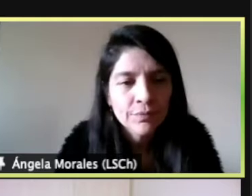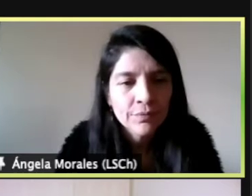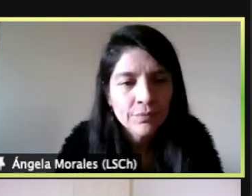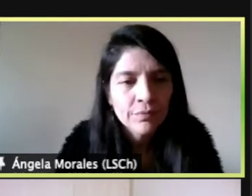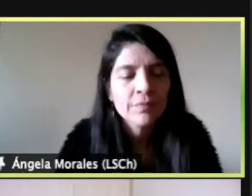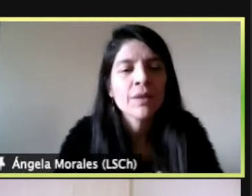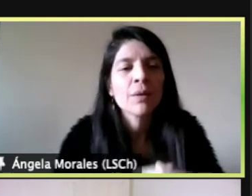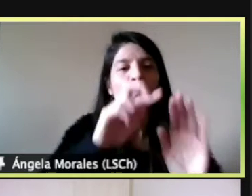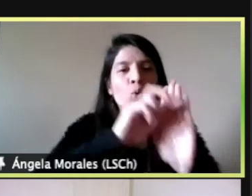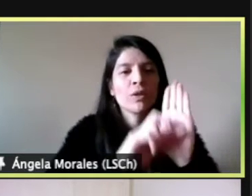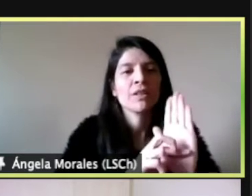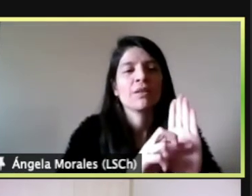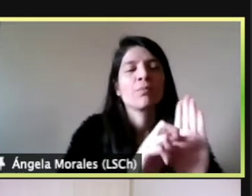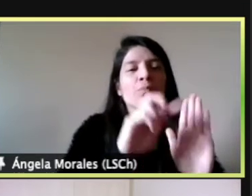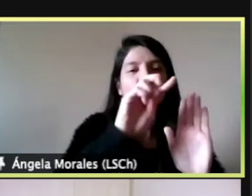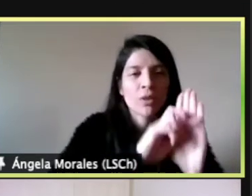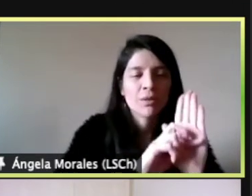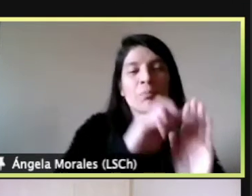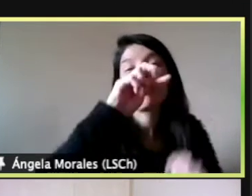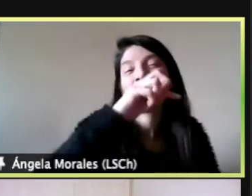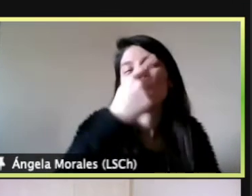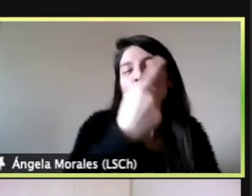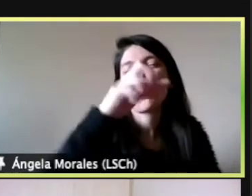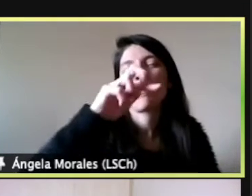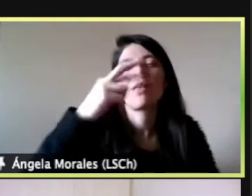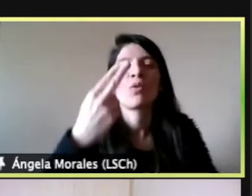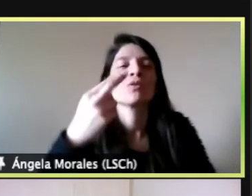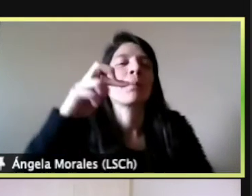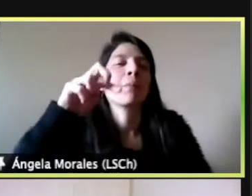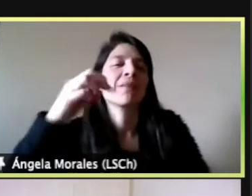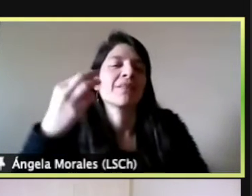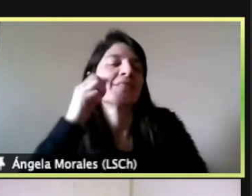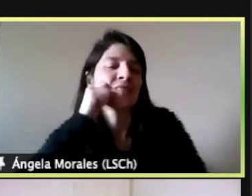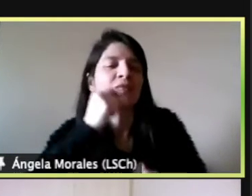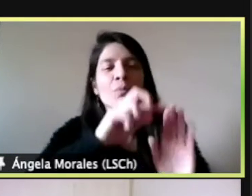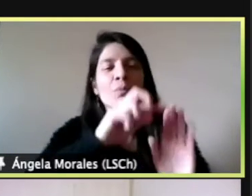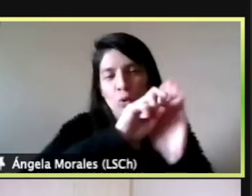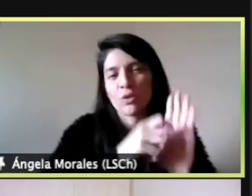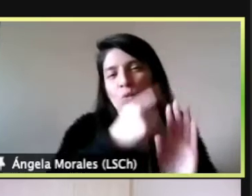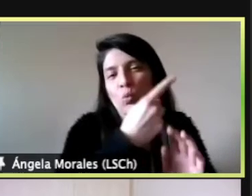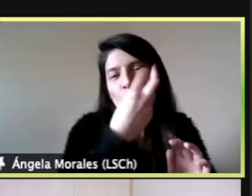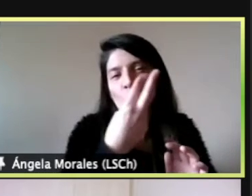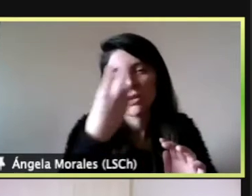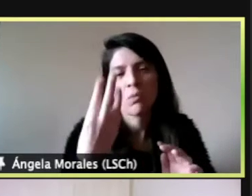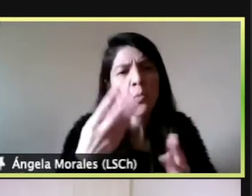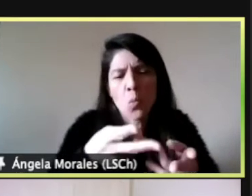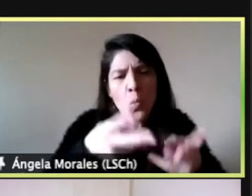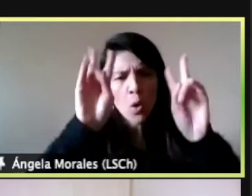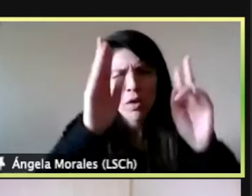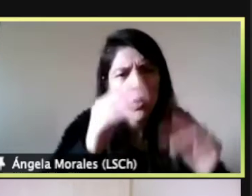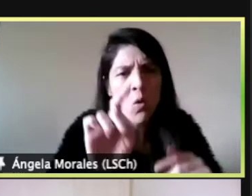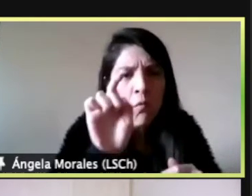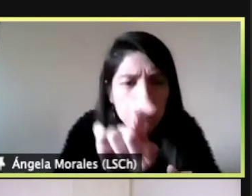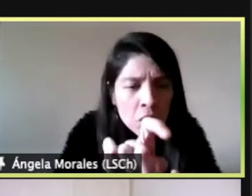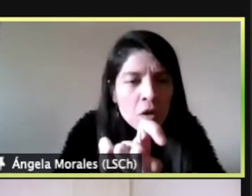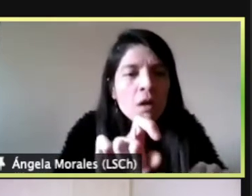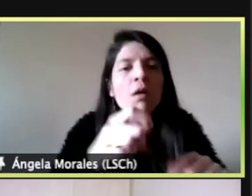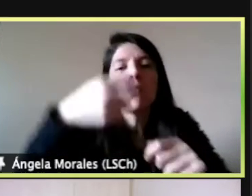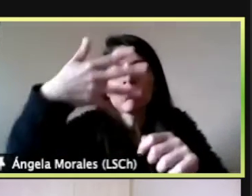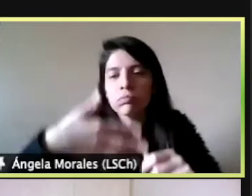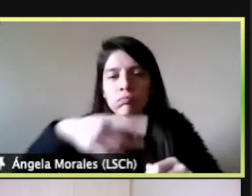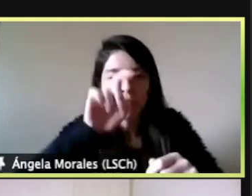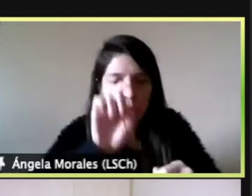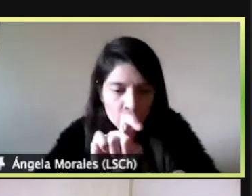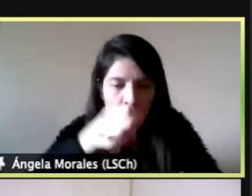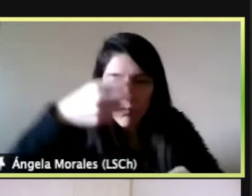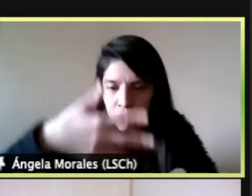3. Puedo ver cualquiera de ellos y no tendría ningún problema para poder visualizarlo. ¿Ya? Mucho más fácil y